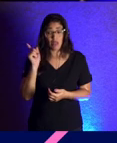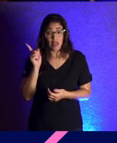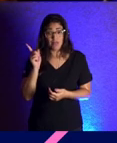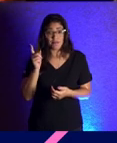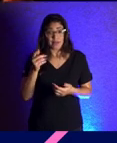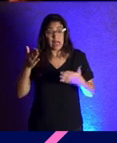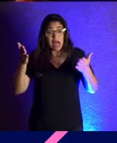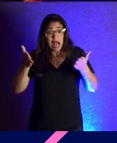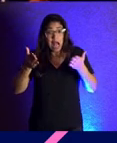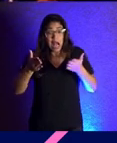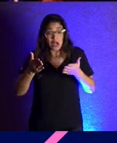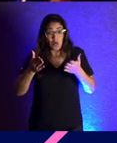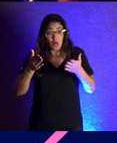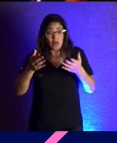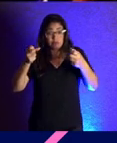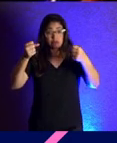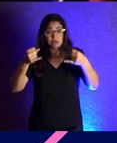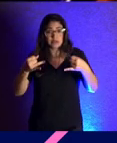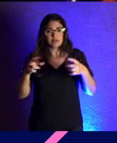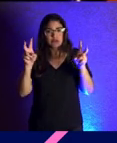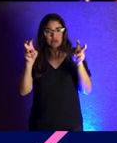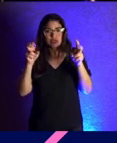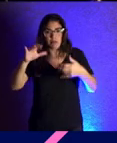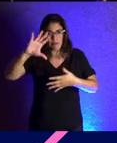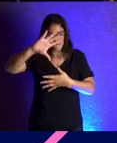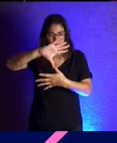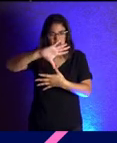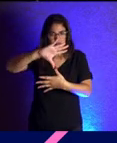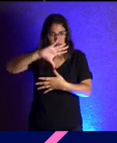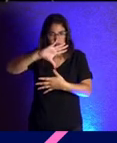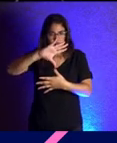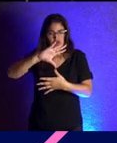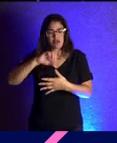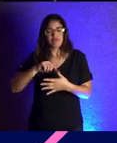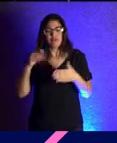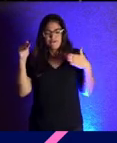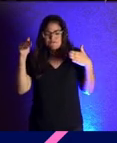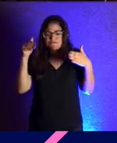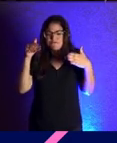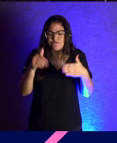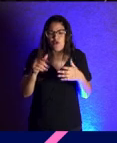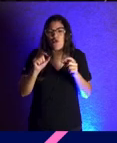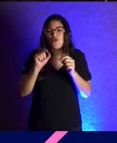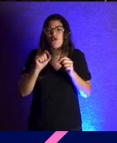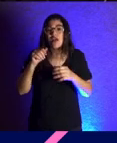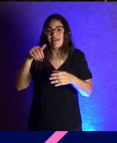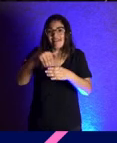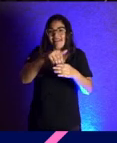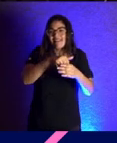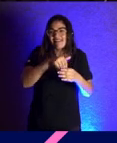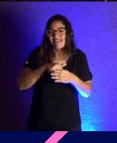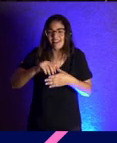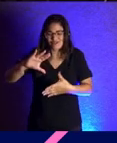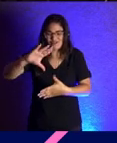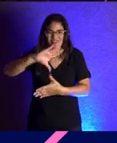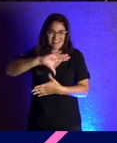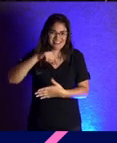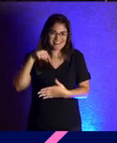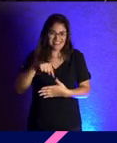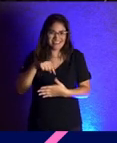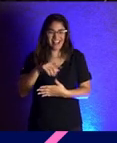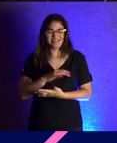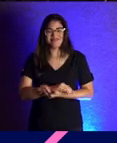que nosotros hemos venido realizando nos hemos enfocado mucho a las últimas elecciones pero también en documentar